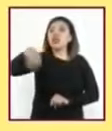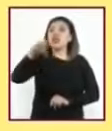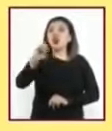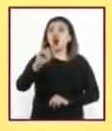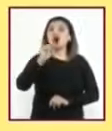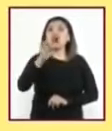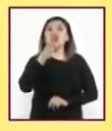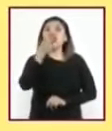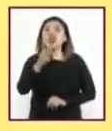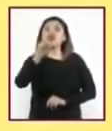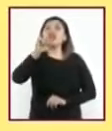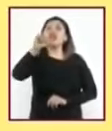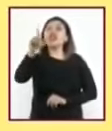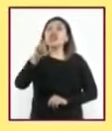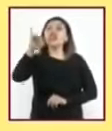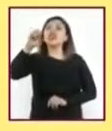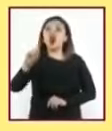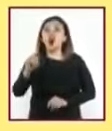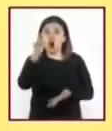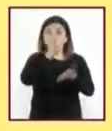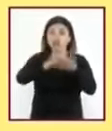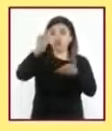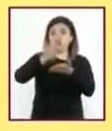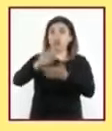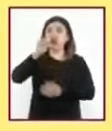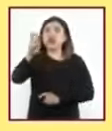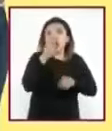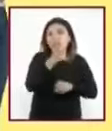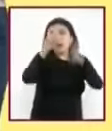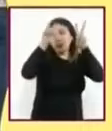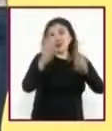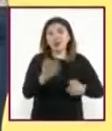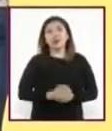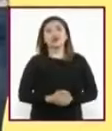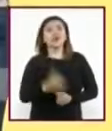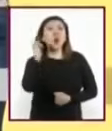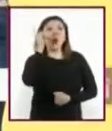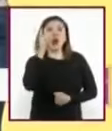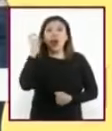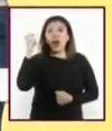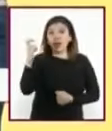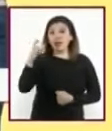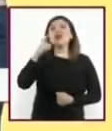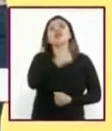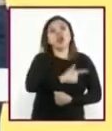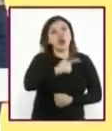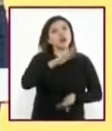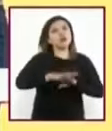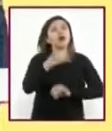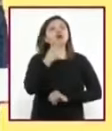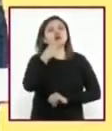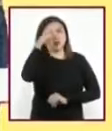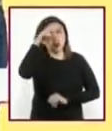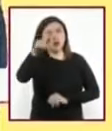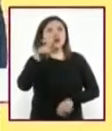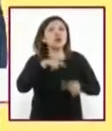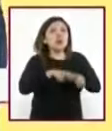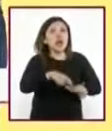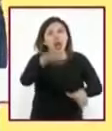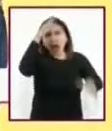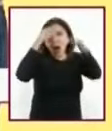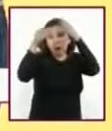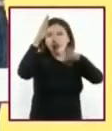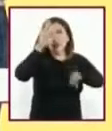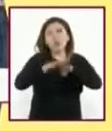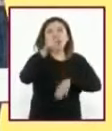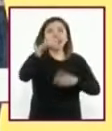pronunciaba dicho y se escribía con X. Esperamos que esta sesión les haya sido útil para mantener el ritmo de su